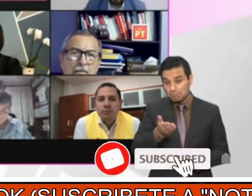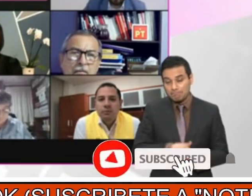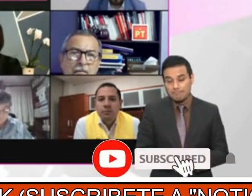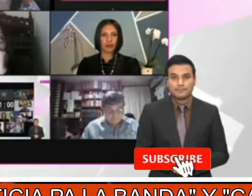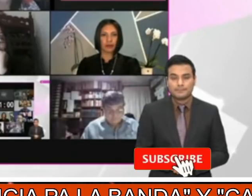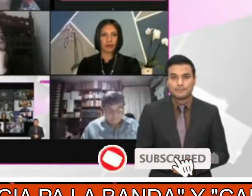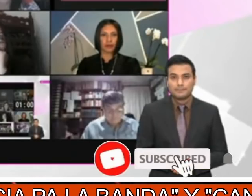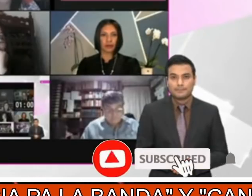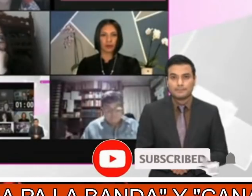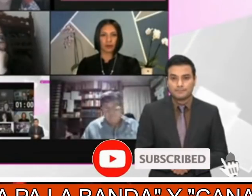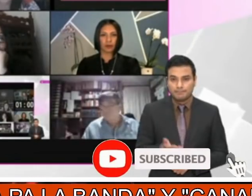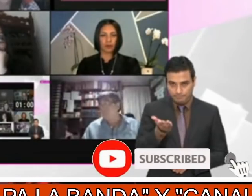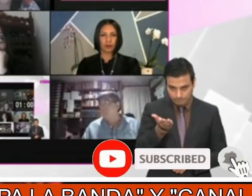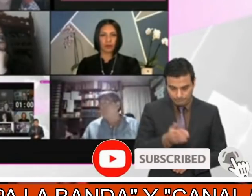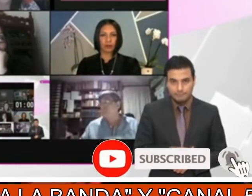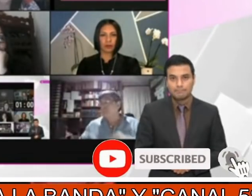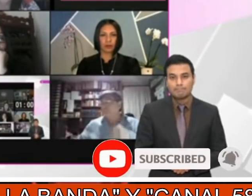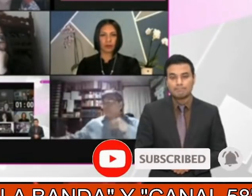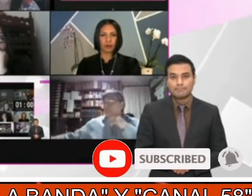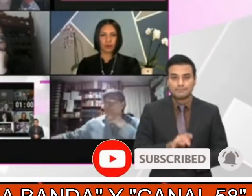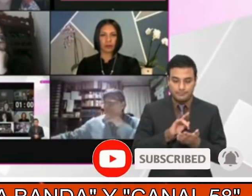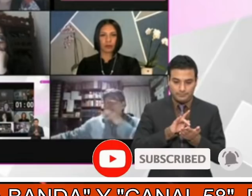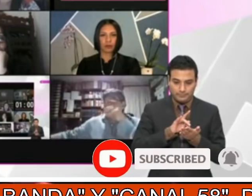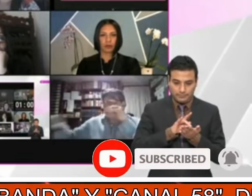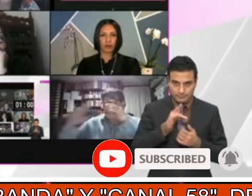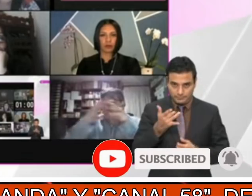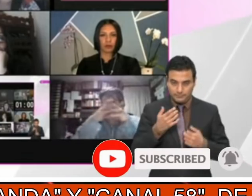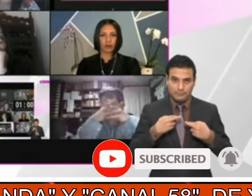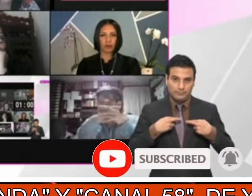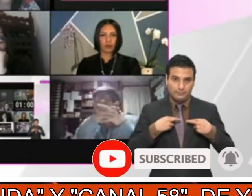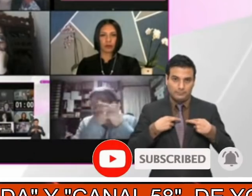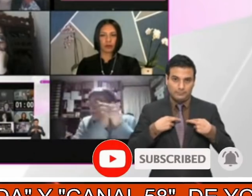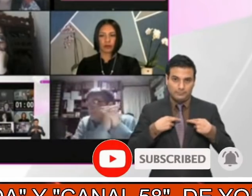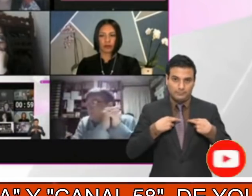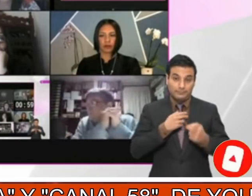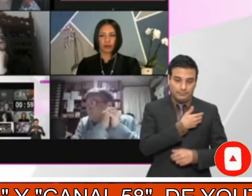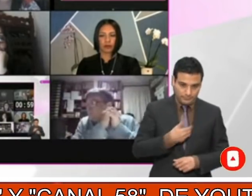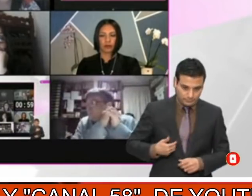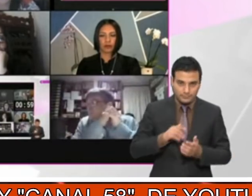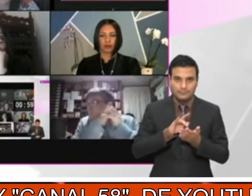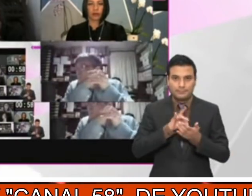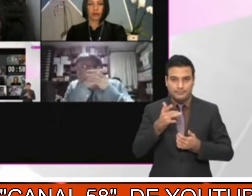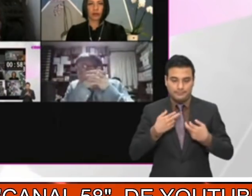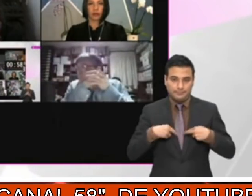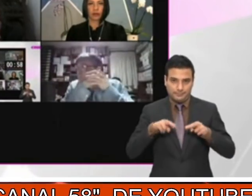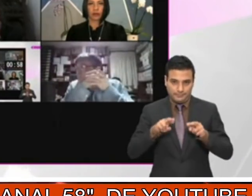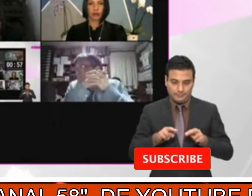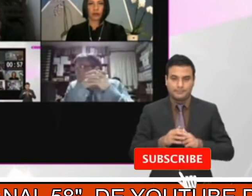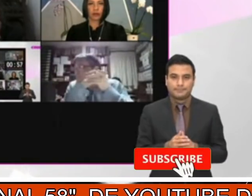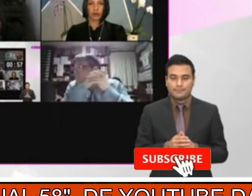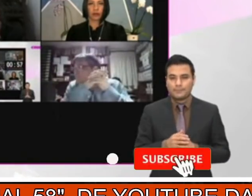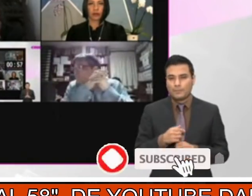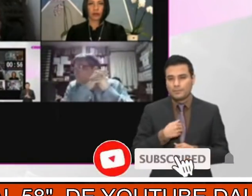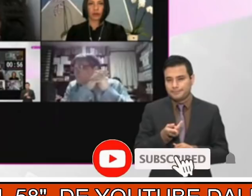supuesto. Adelante. Gracias, señor presidente, y gracias, señor representante.